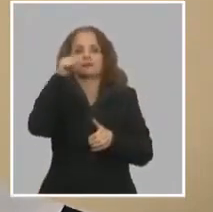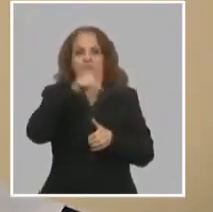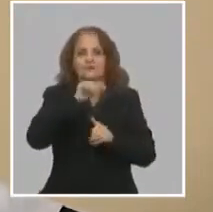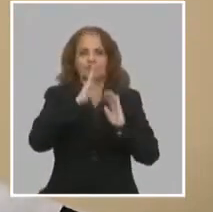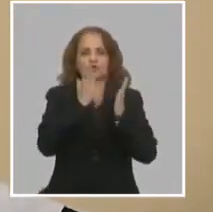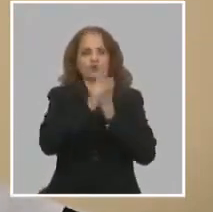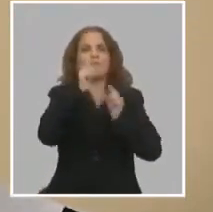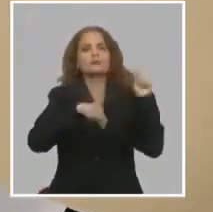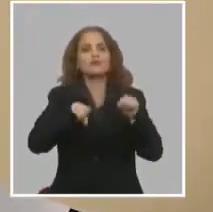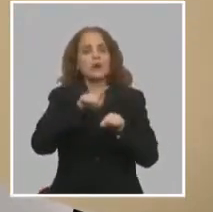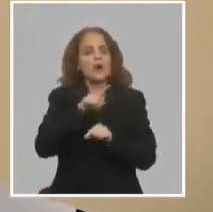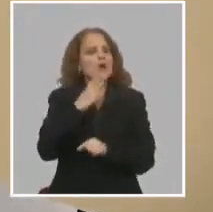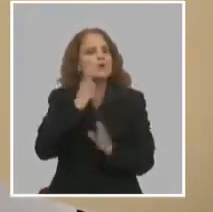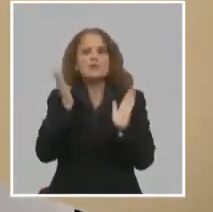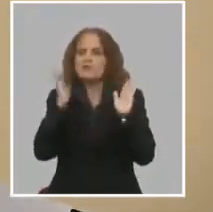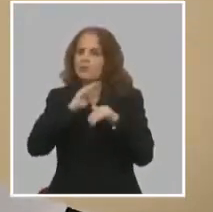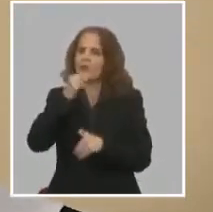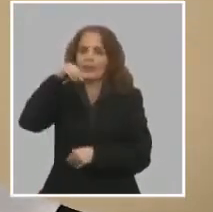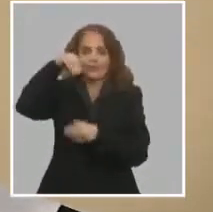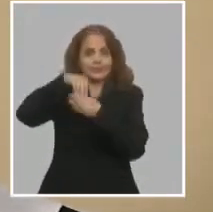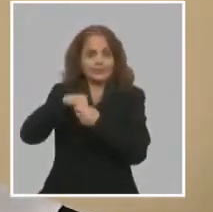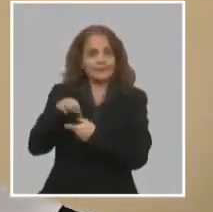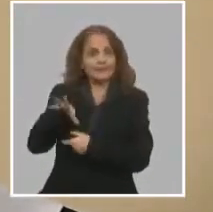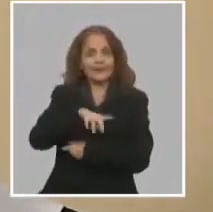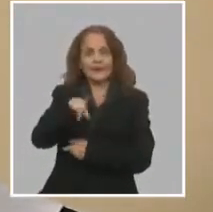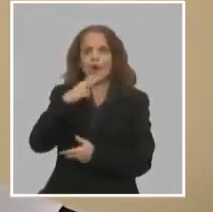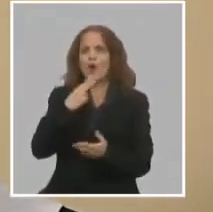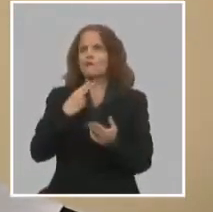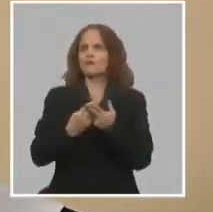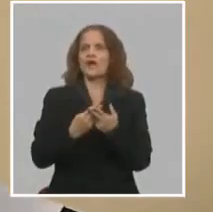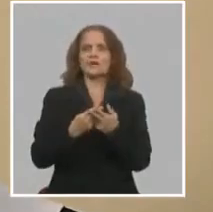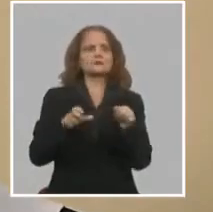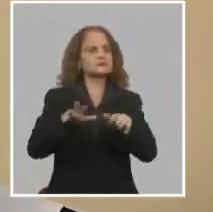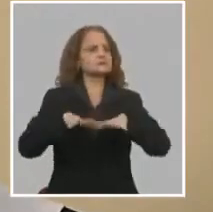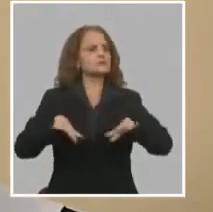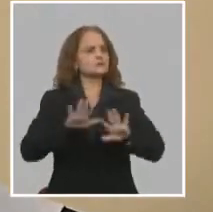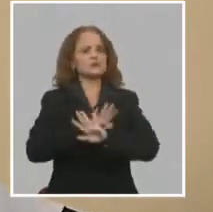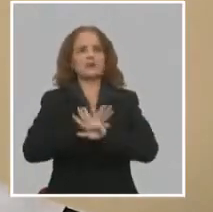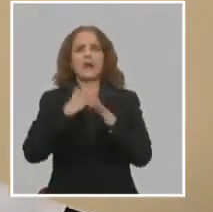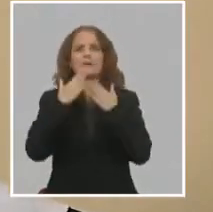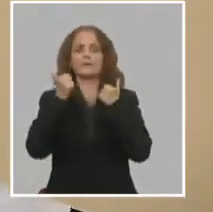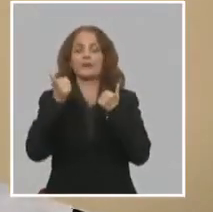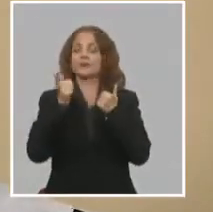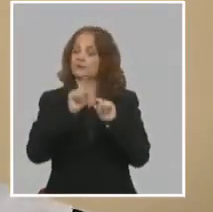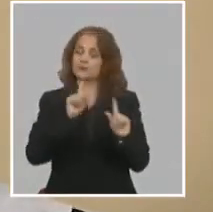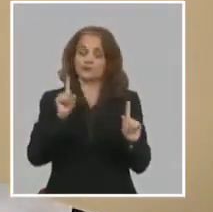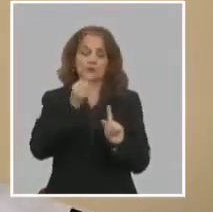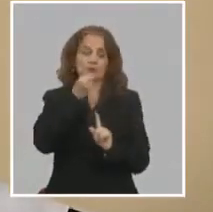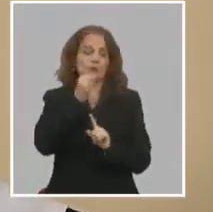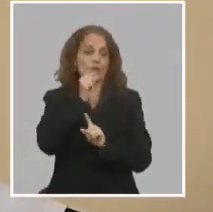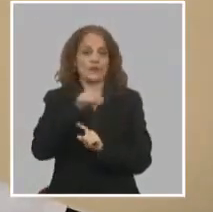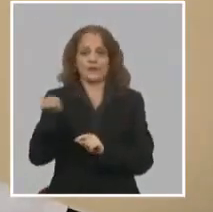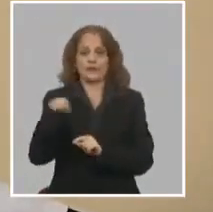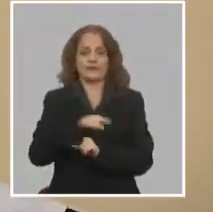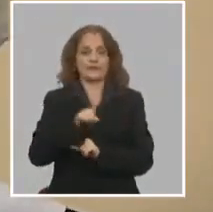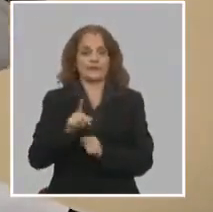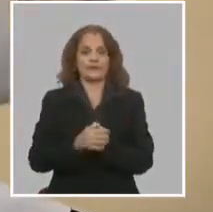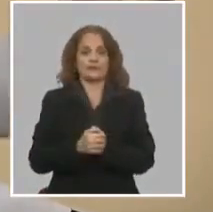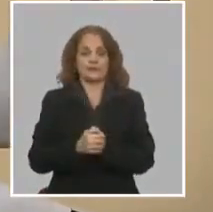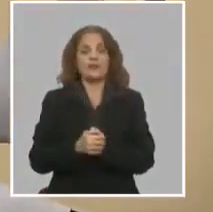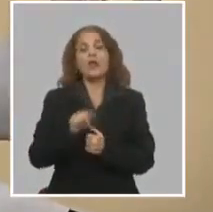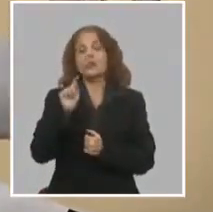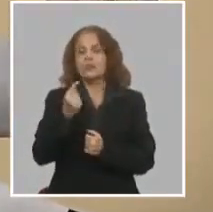cuidándonos y no confiarnos de que la situación está en ¿cómo se llama esto?, con una cantidad de